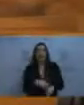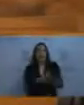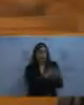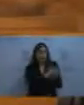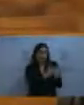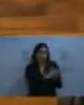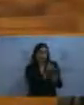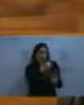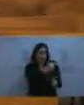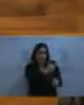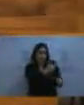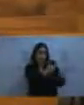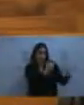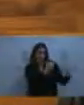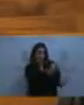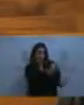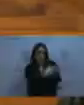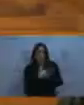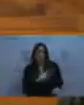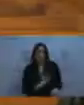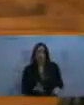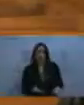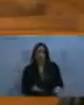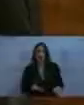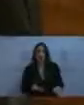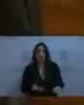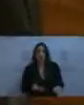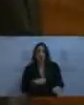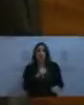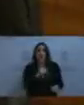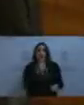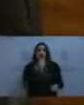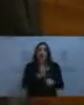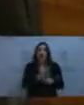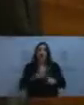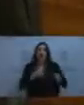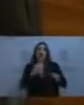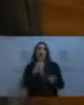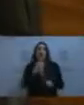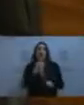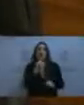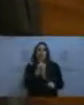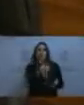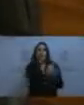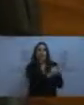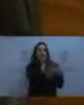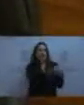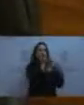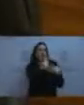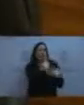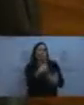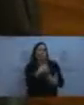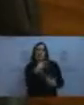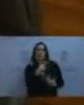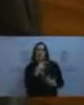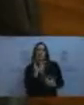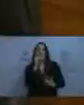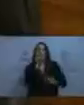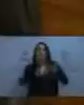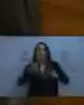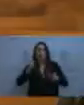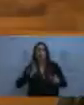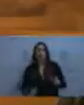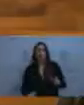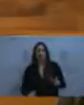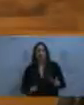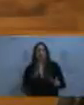compañero, puede hablar usted con él, que lo tiene aquí delante, además, en este mismo salón de plenos vino a decir que cómo me iba a dar esos datos, que eso afectaba a profesionales y me dio